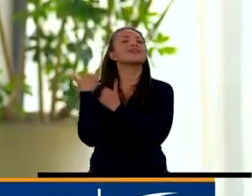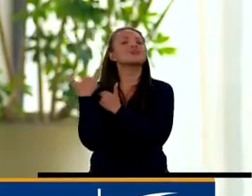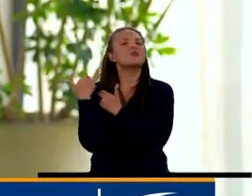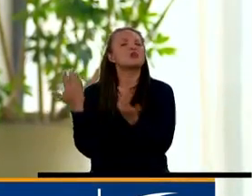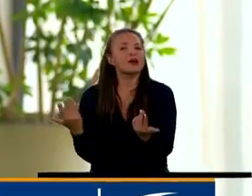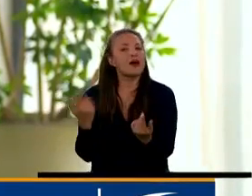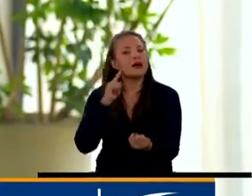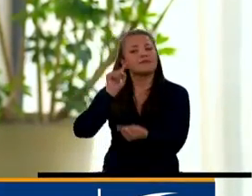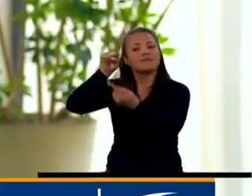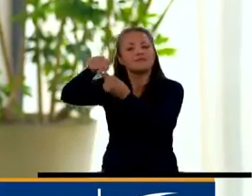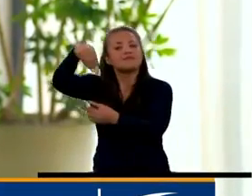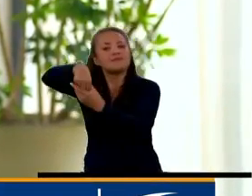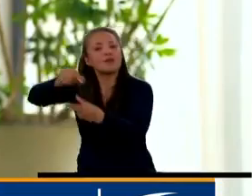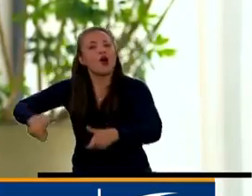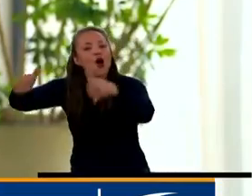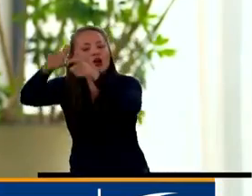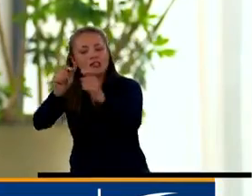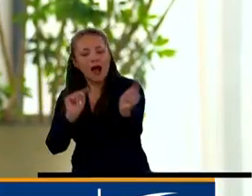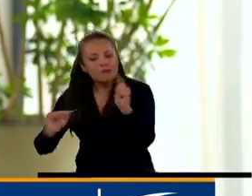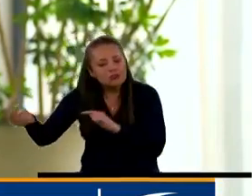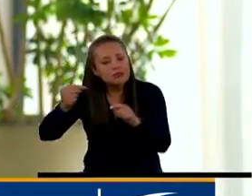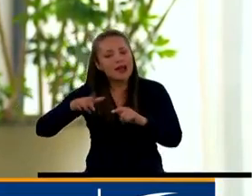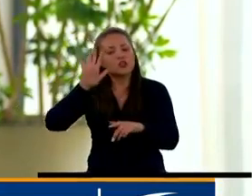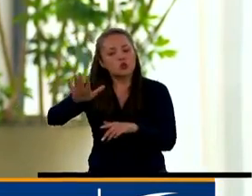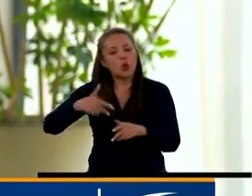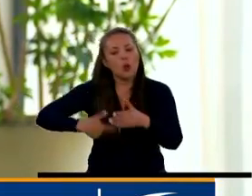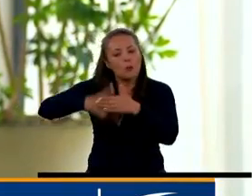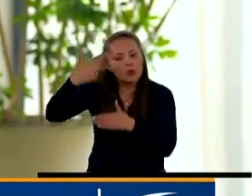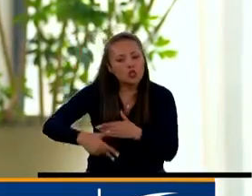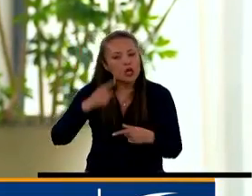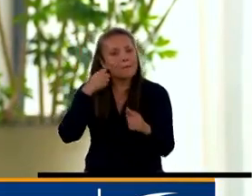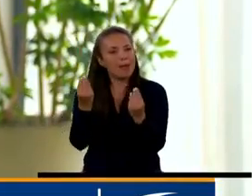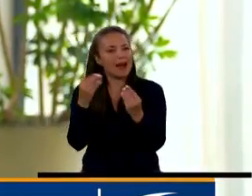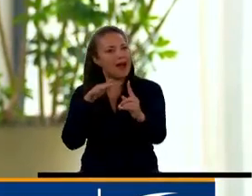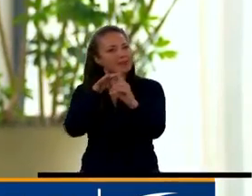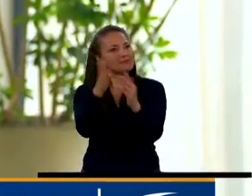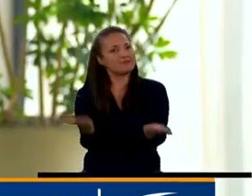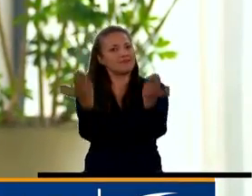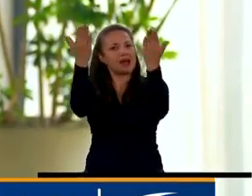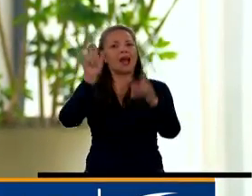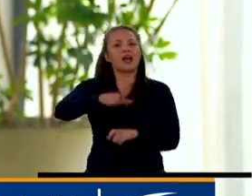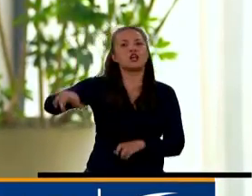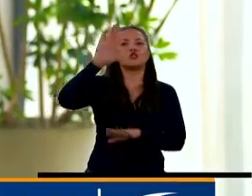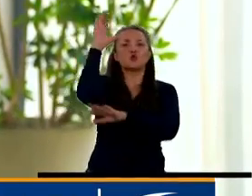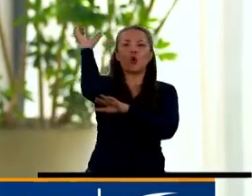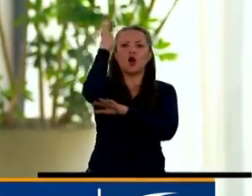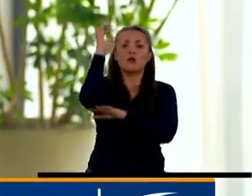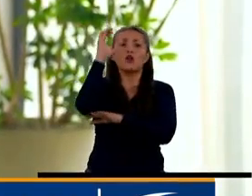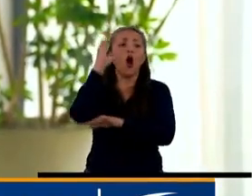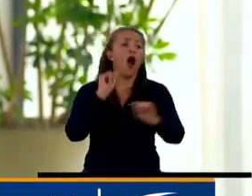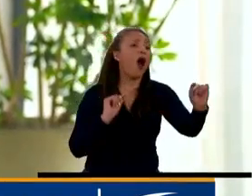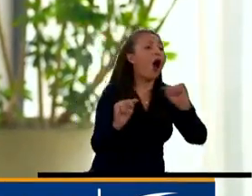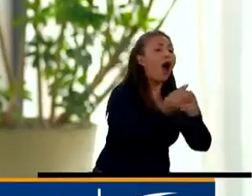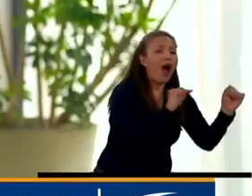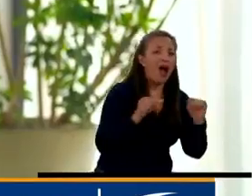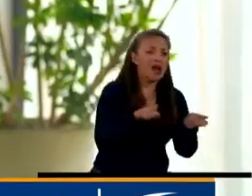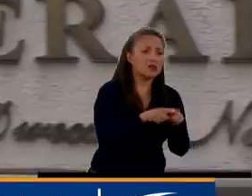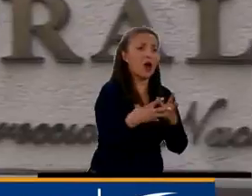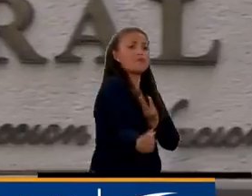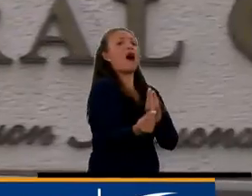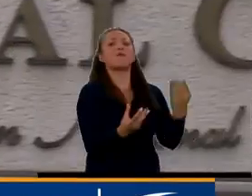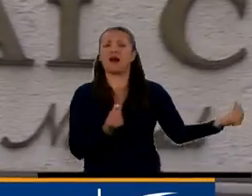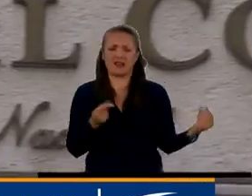debatir proyectos que impacten la vida y el bienestar de los colombianos y no en discusiones que nos dividen cuando lo que